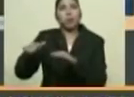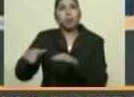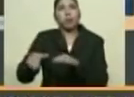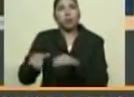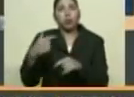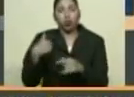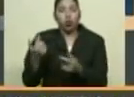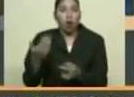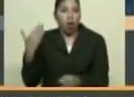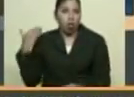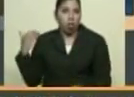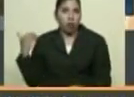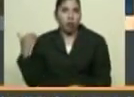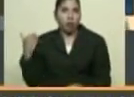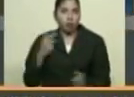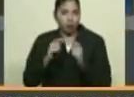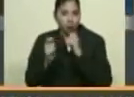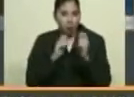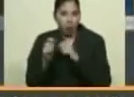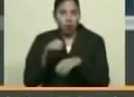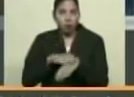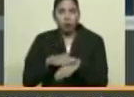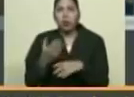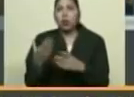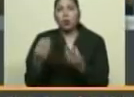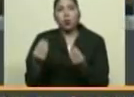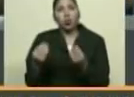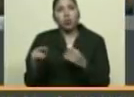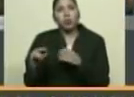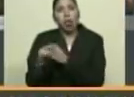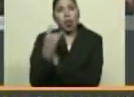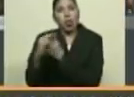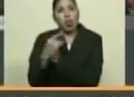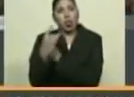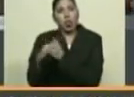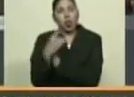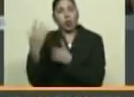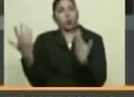momento, por tantas traiciones que ha llevado el comandante Chávez, ¿eh?